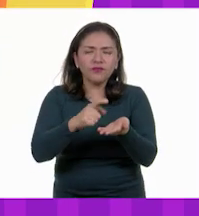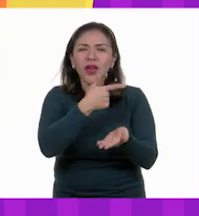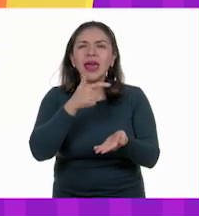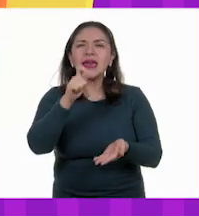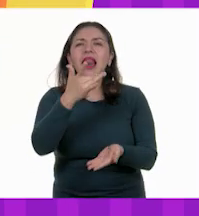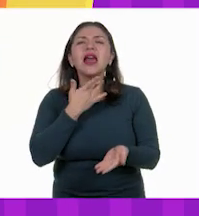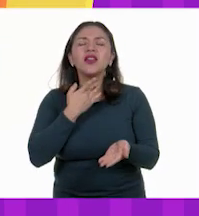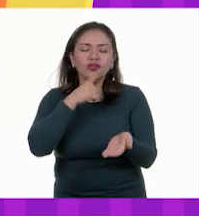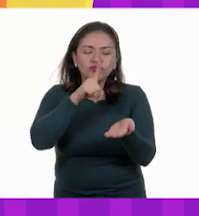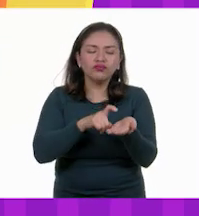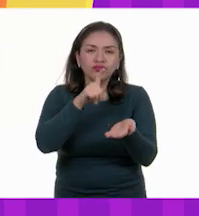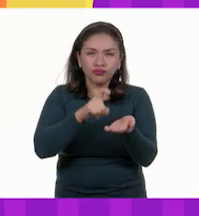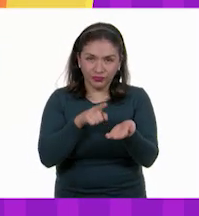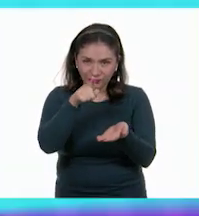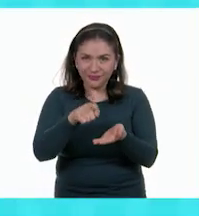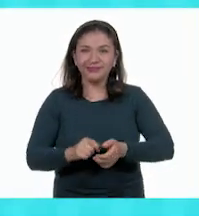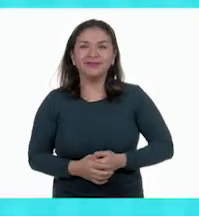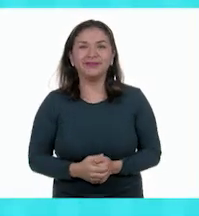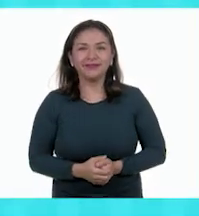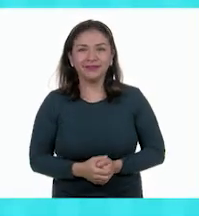desinfectante a base de agua y alcohol.